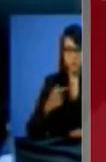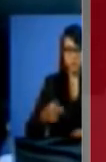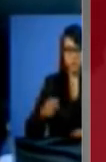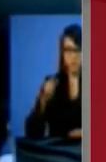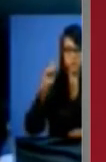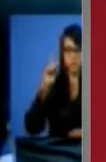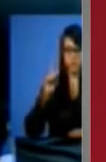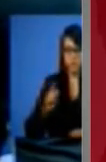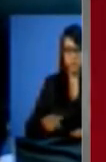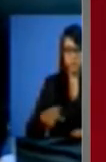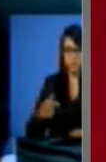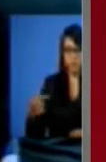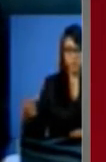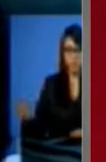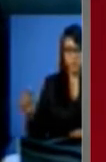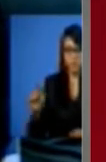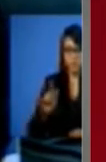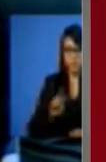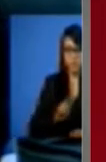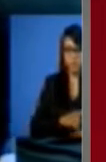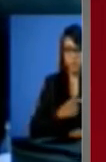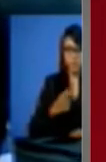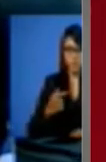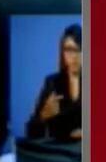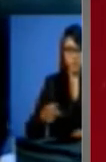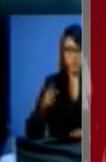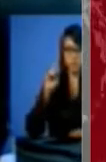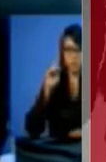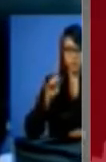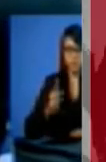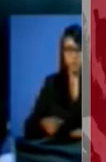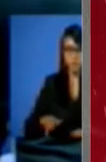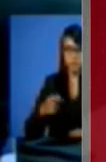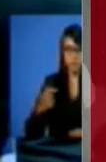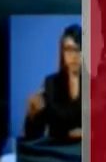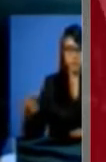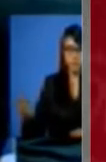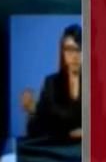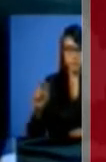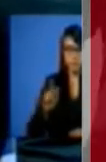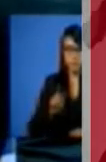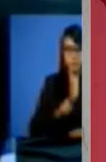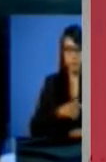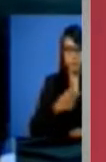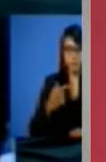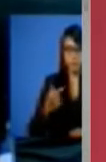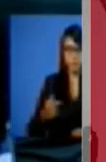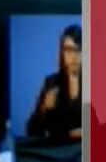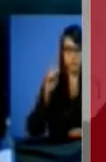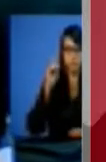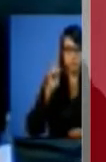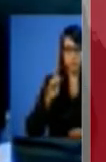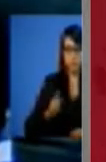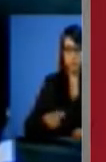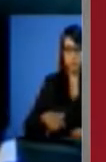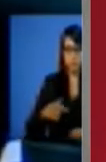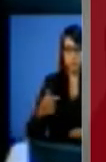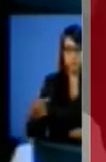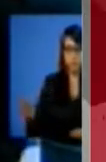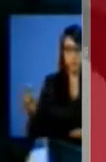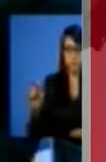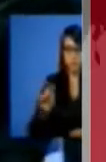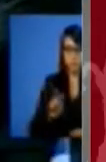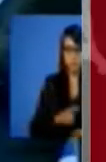entonces esta crisis que como viene usted diciendo pareciera que es el centro de todo el problema y el